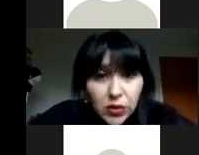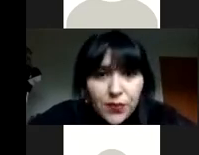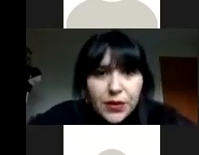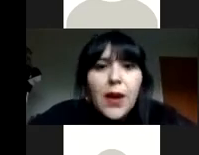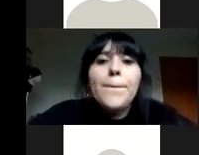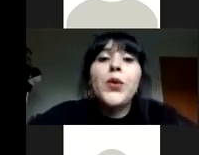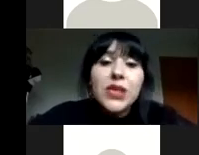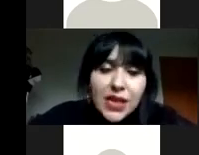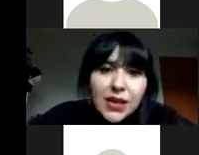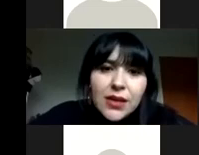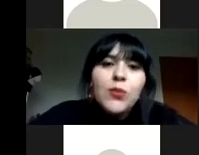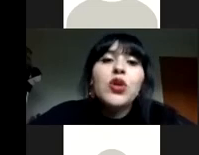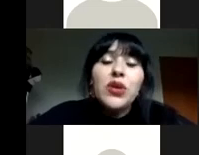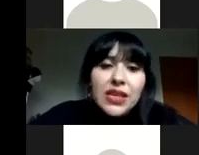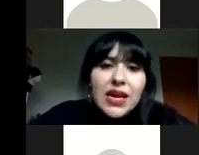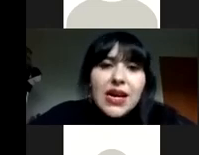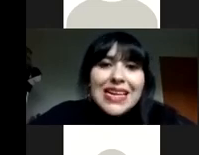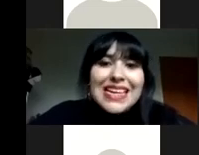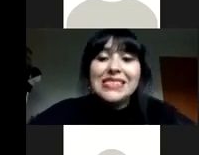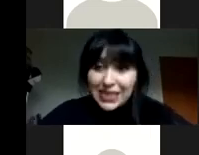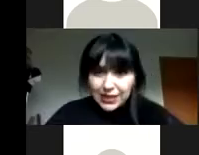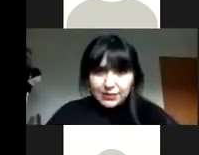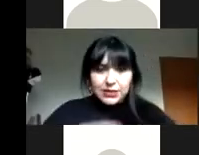mito. ¿Por qué? Porque